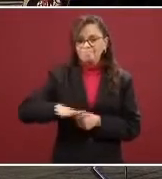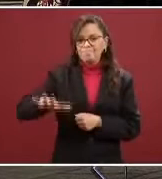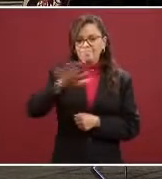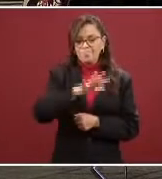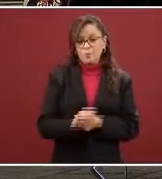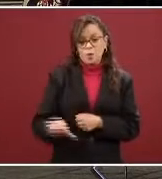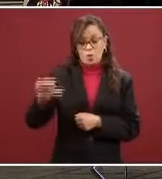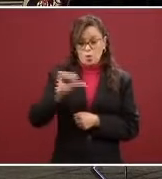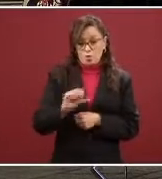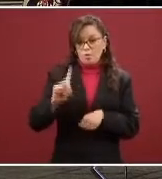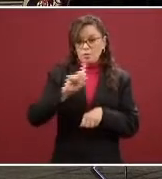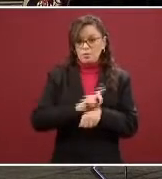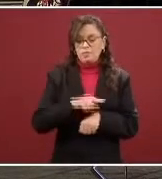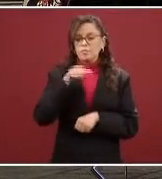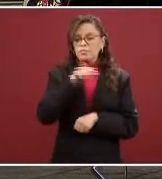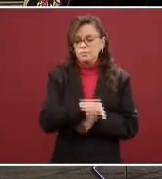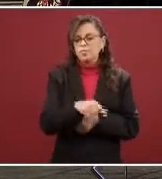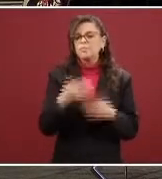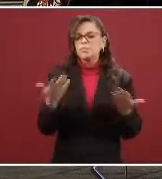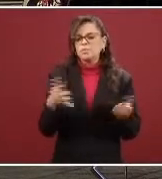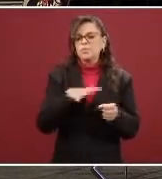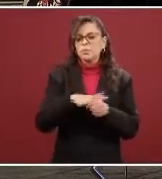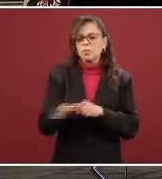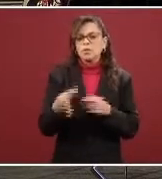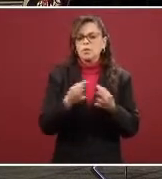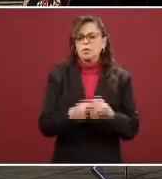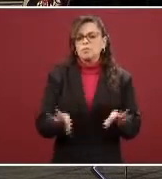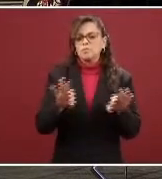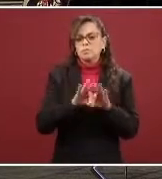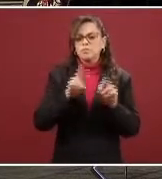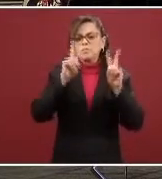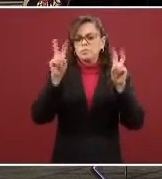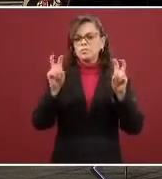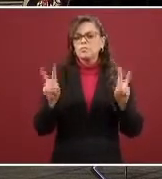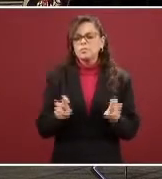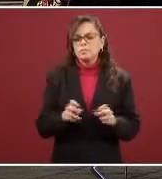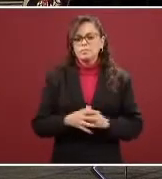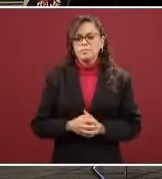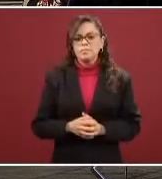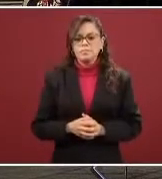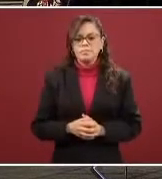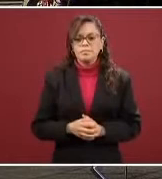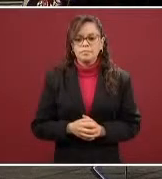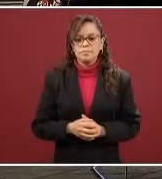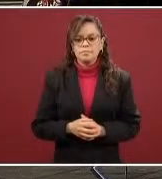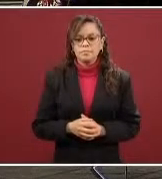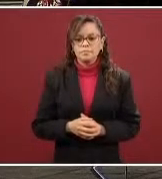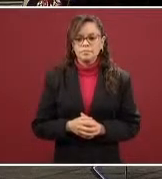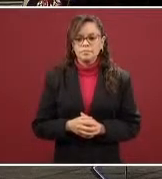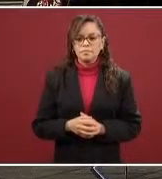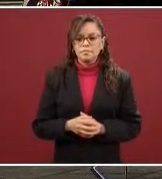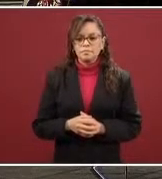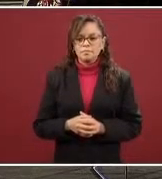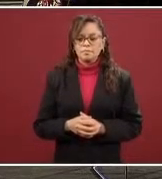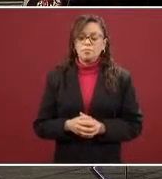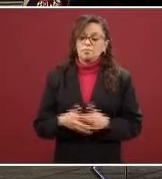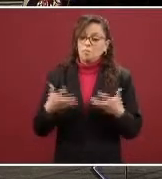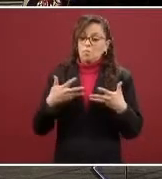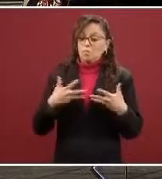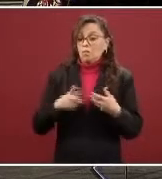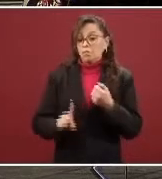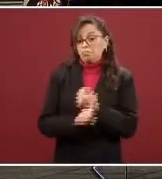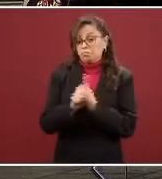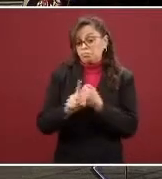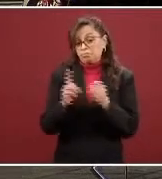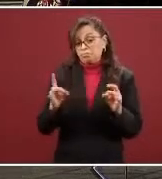queremos tocar un punto importante acerca de lo que puede ser alguna afectación psicológica, pero